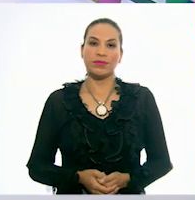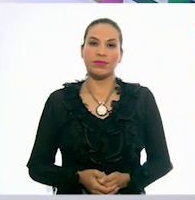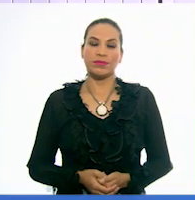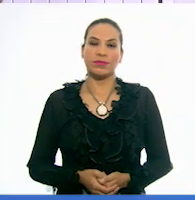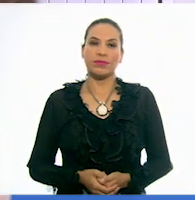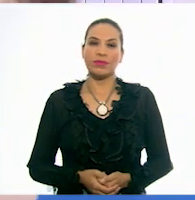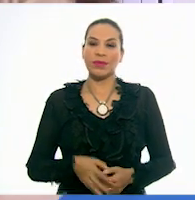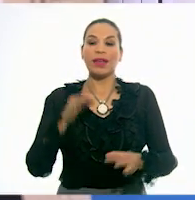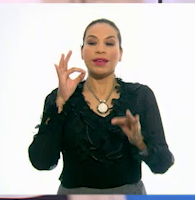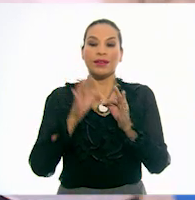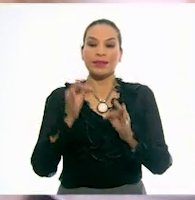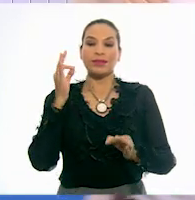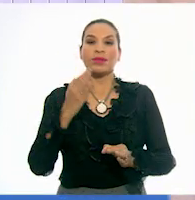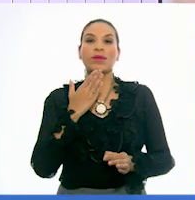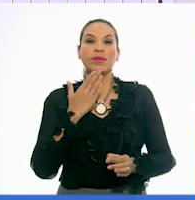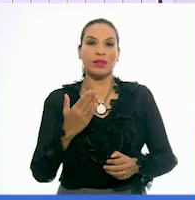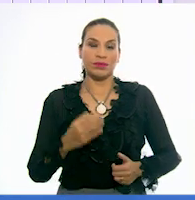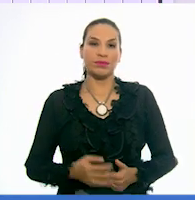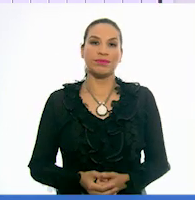Listo.